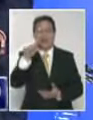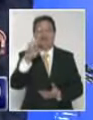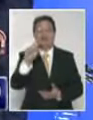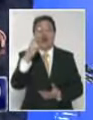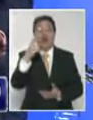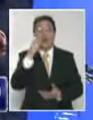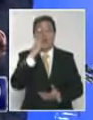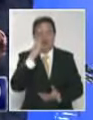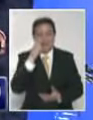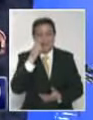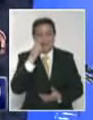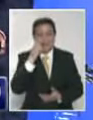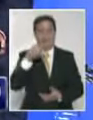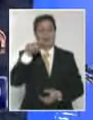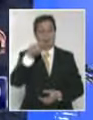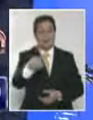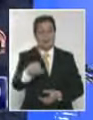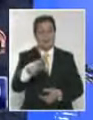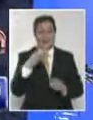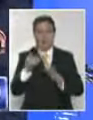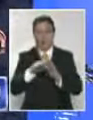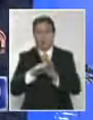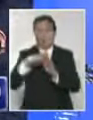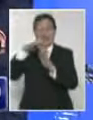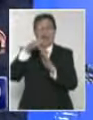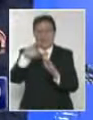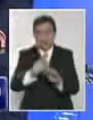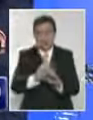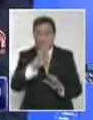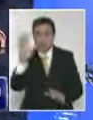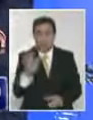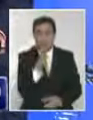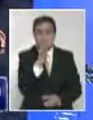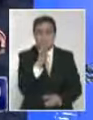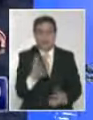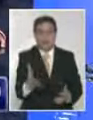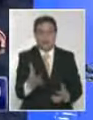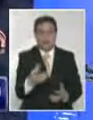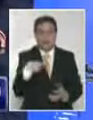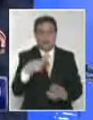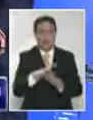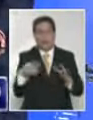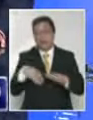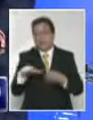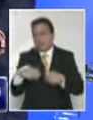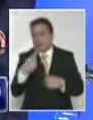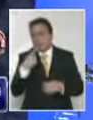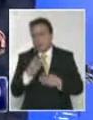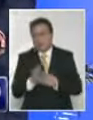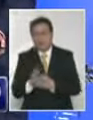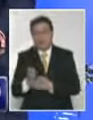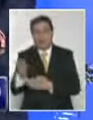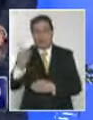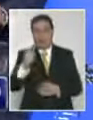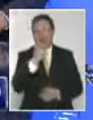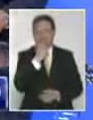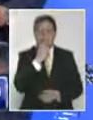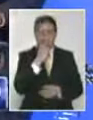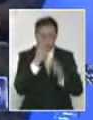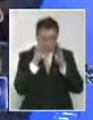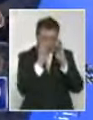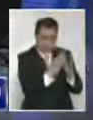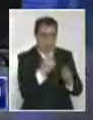O sea, no hay una cosa superior a eso. En consecuencia, yo creo que, bueno, no vamos a seguir hablando de esto. Yo estábamos hablando de la prensa. Yo creo